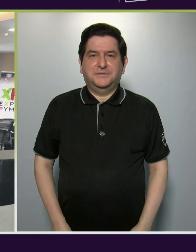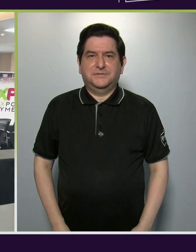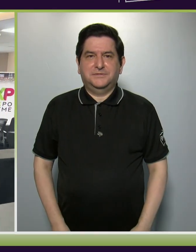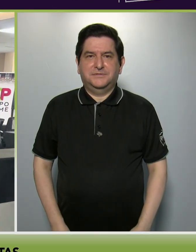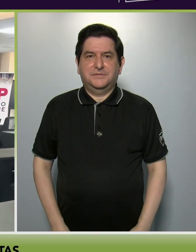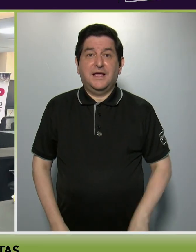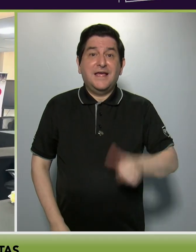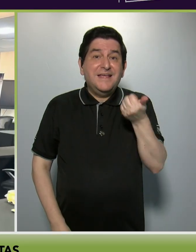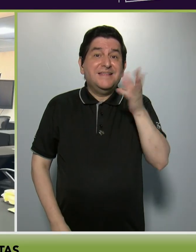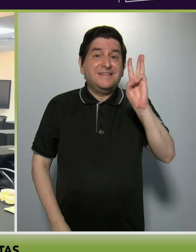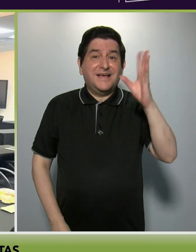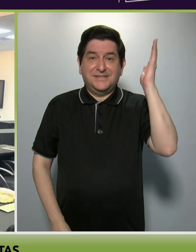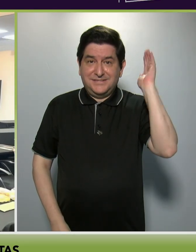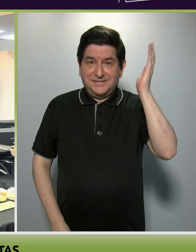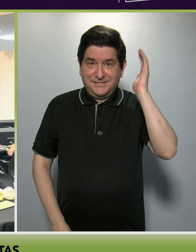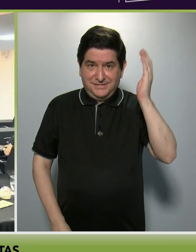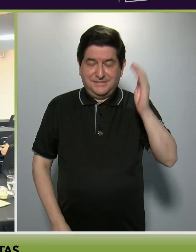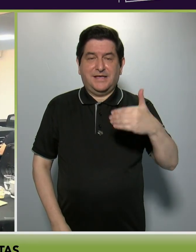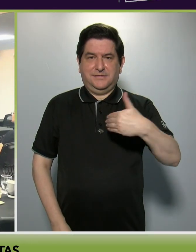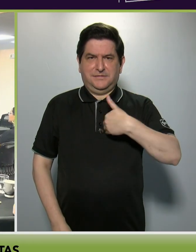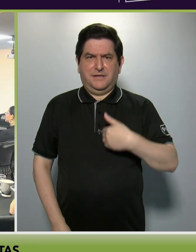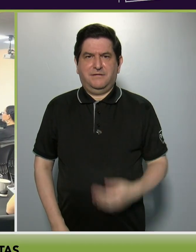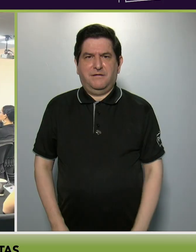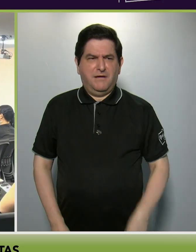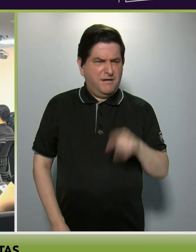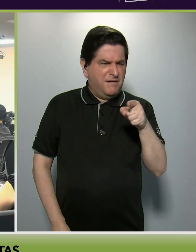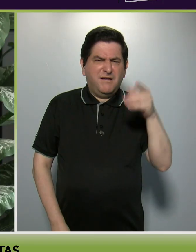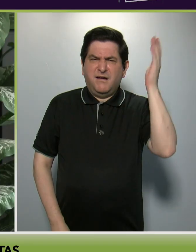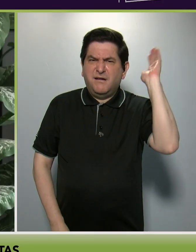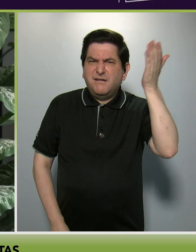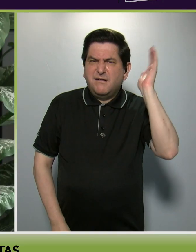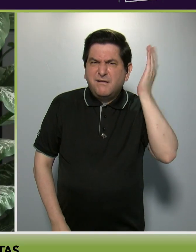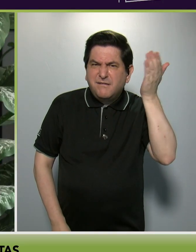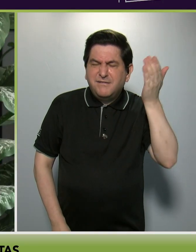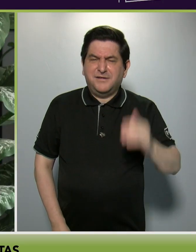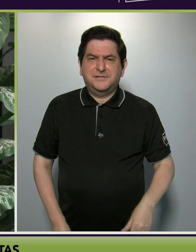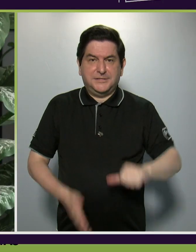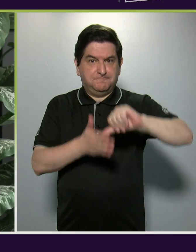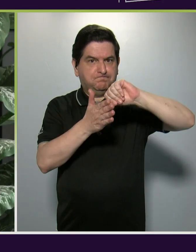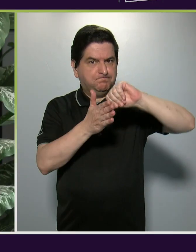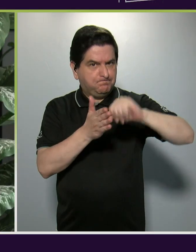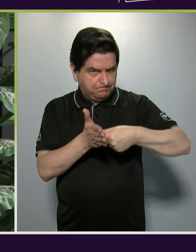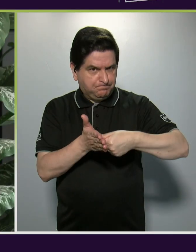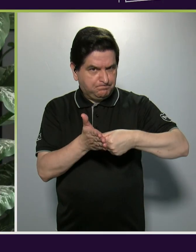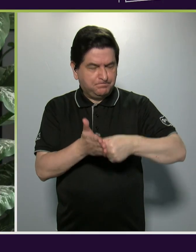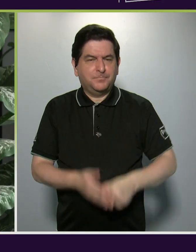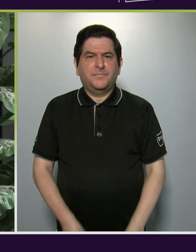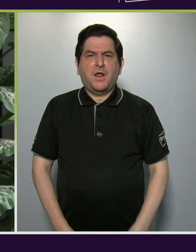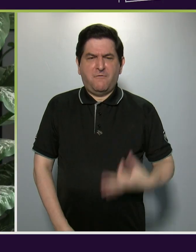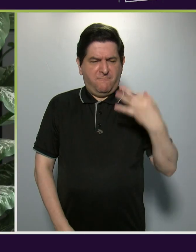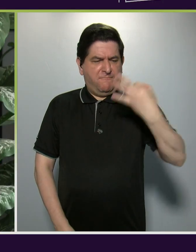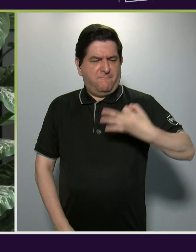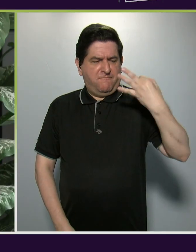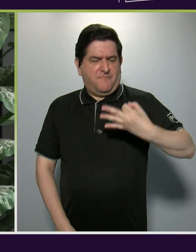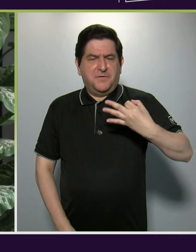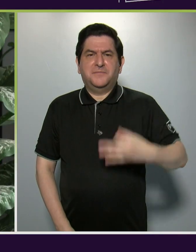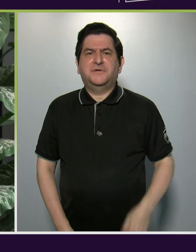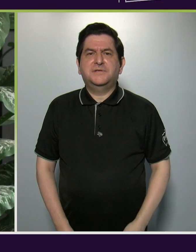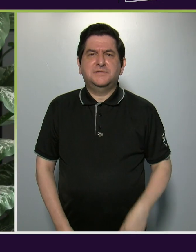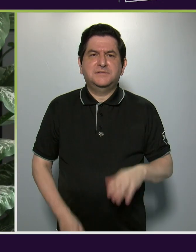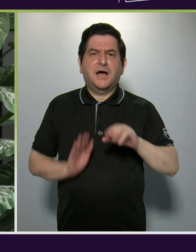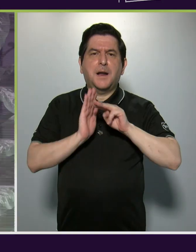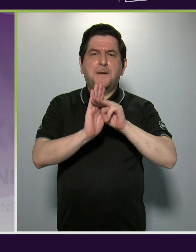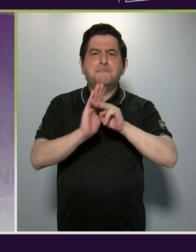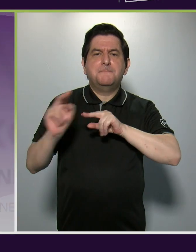tener 16 charlas. Estas charlas, como te decía, que van a enfatizar mucho en la formalidad de estos modelos